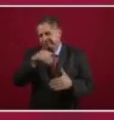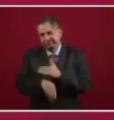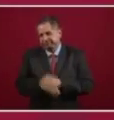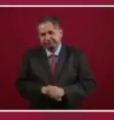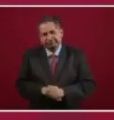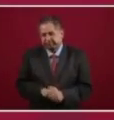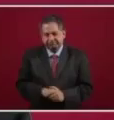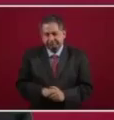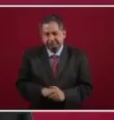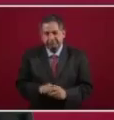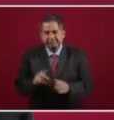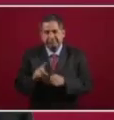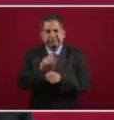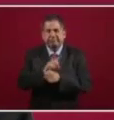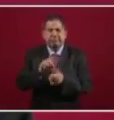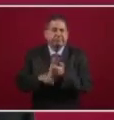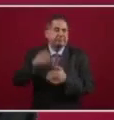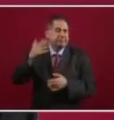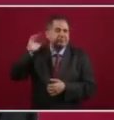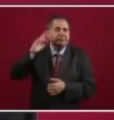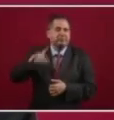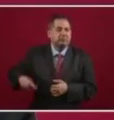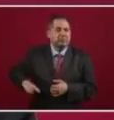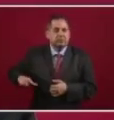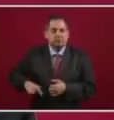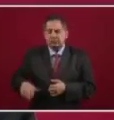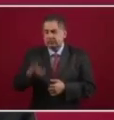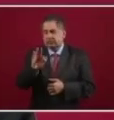desde el gobierno de Calderón